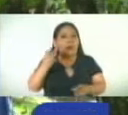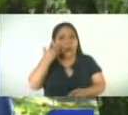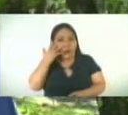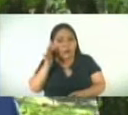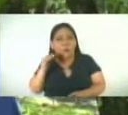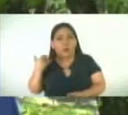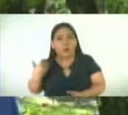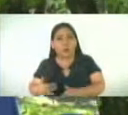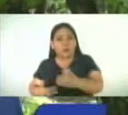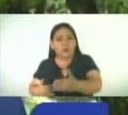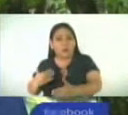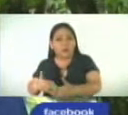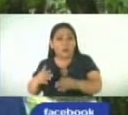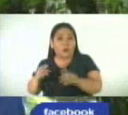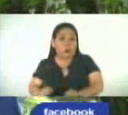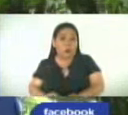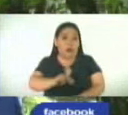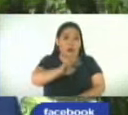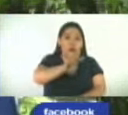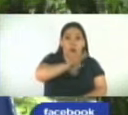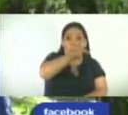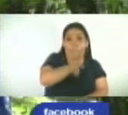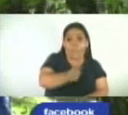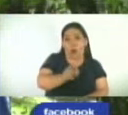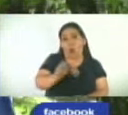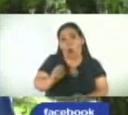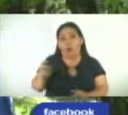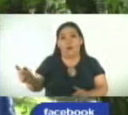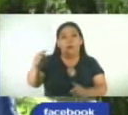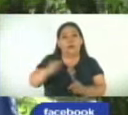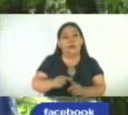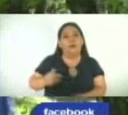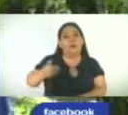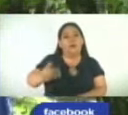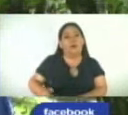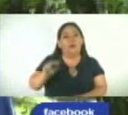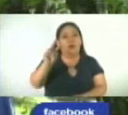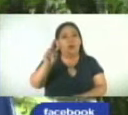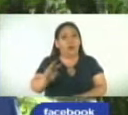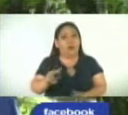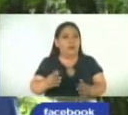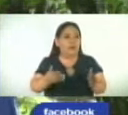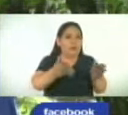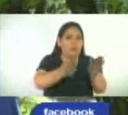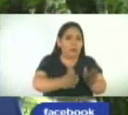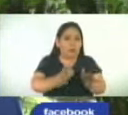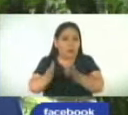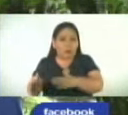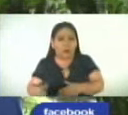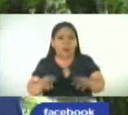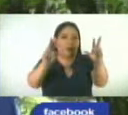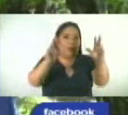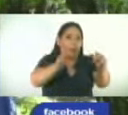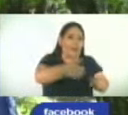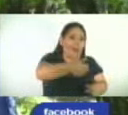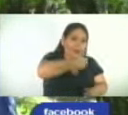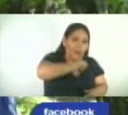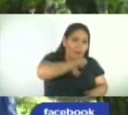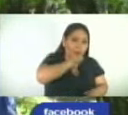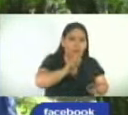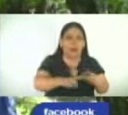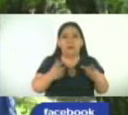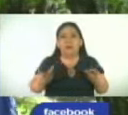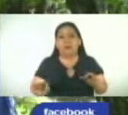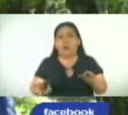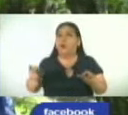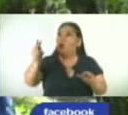tratamiento puede durar desde 2 meses hasta 2 años, y ahí se va clasificando. Tanto los alcohólicos tienen un tipo de tratamiento,